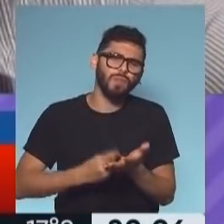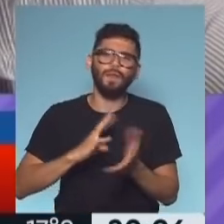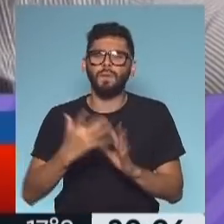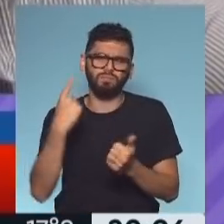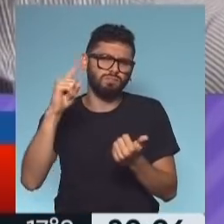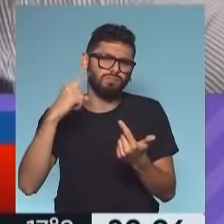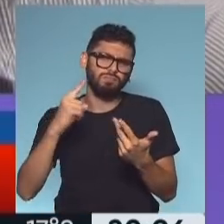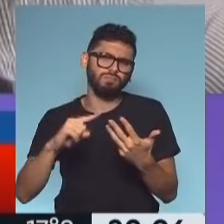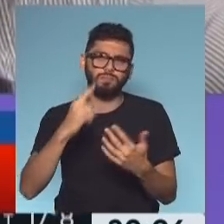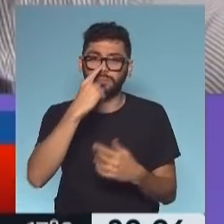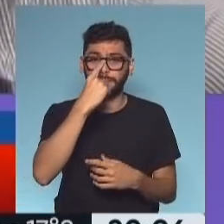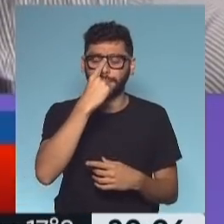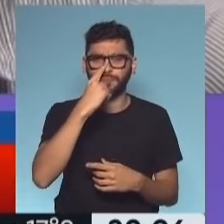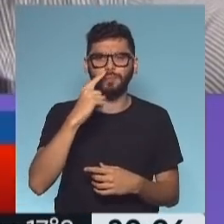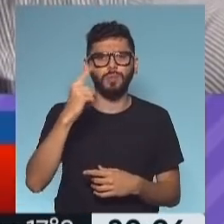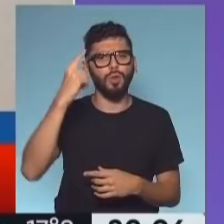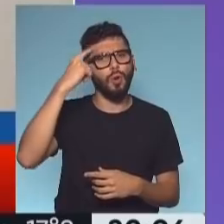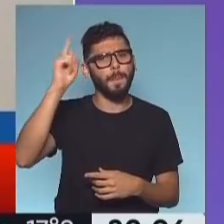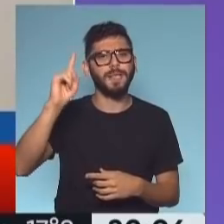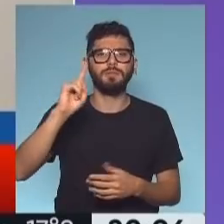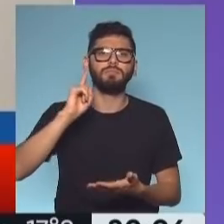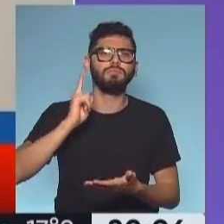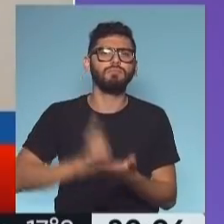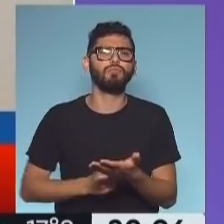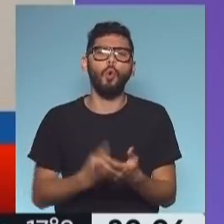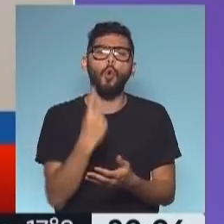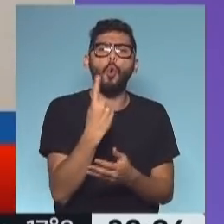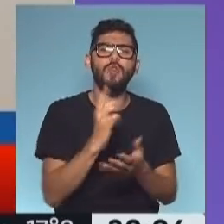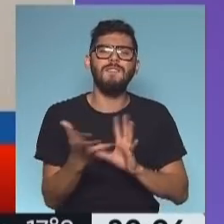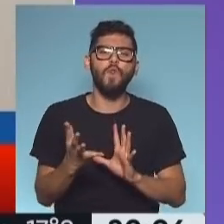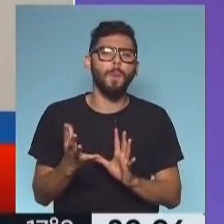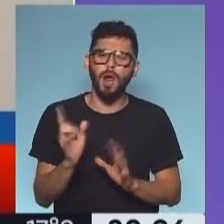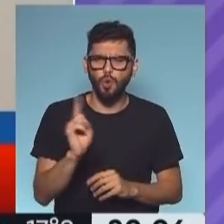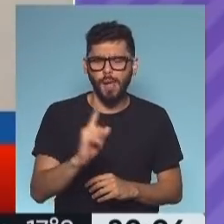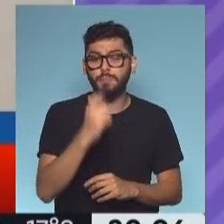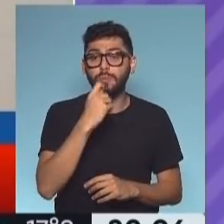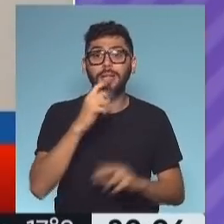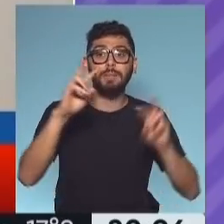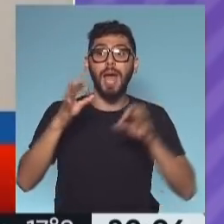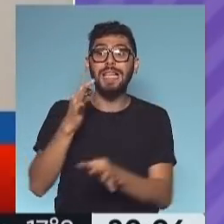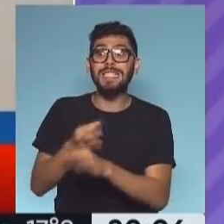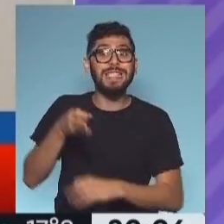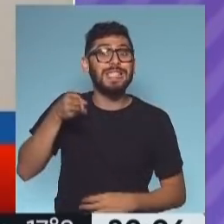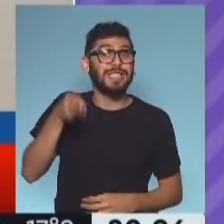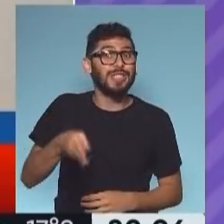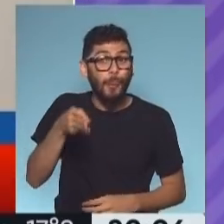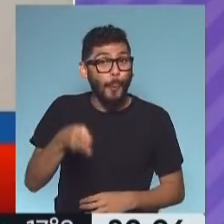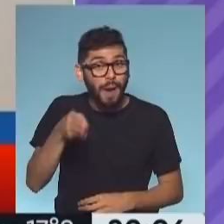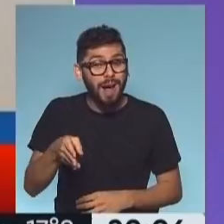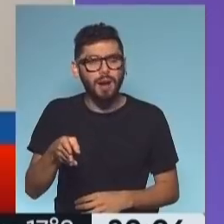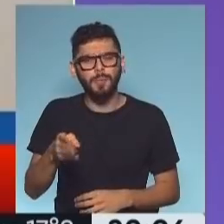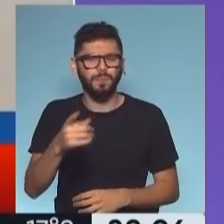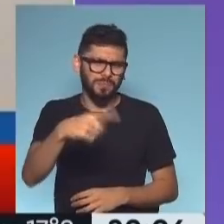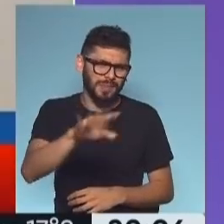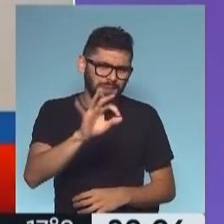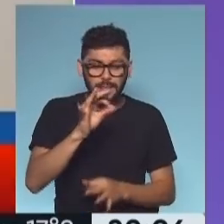no debe pensar en restricciones de un solo tipo, ¿no? Cuando se habla, por ejemplo, de la presencialidad escolar, sabemos que en las